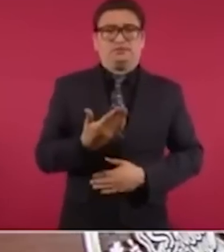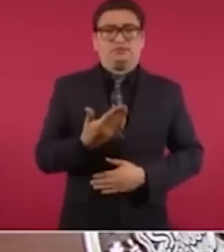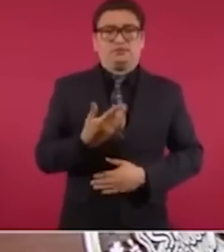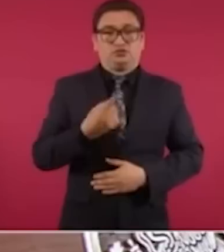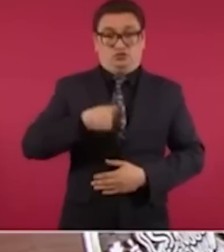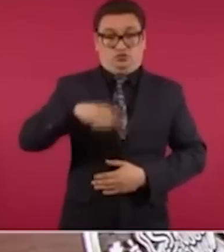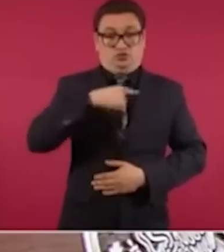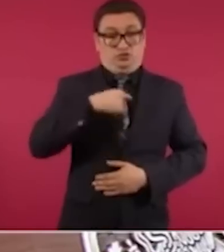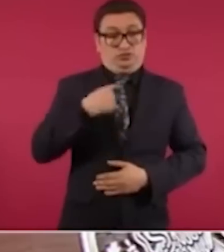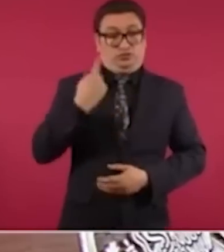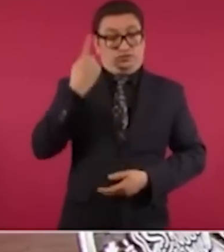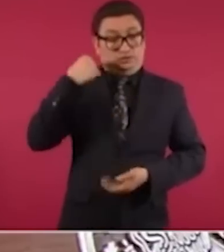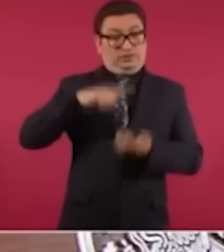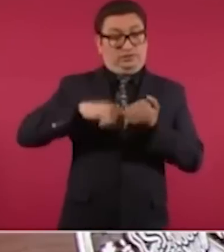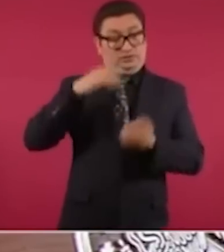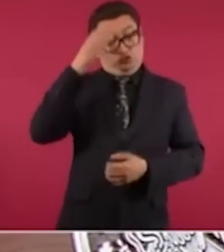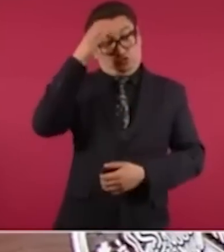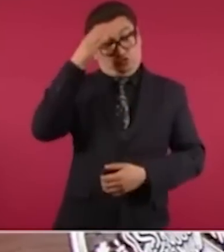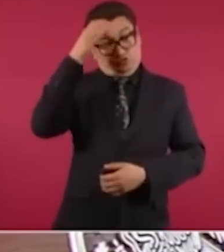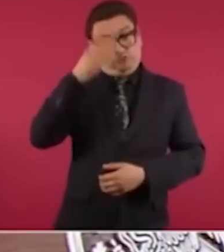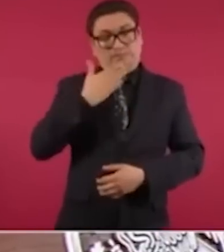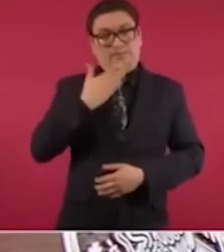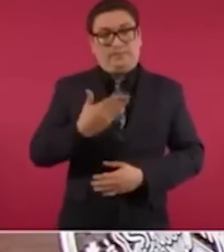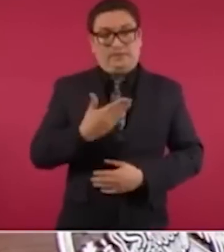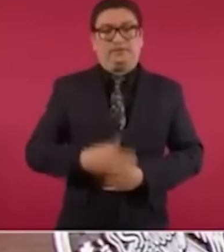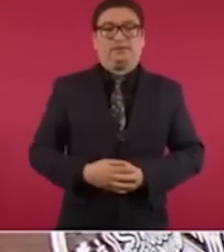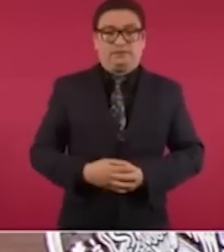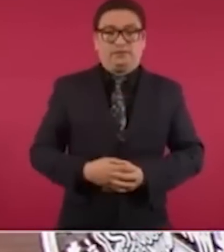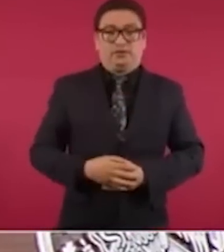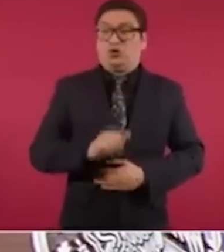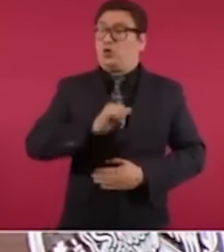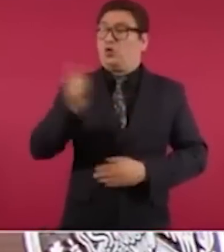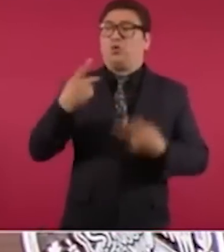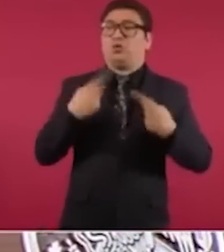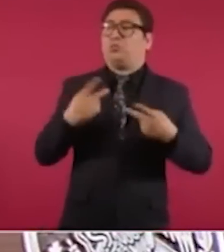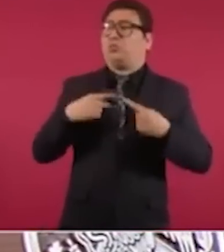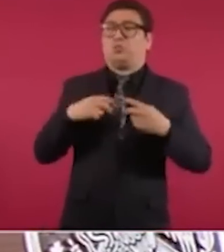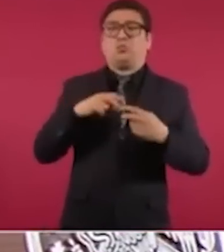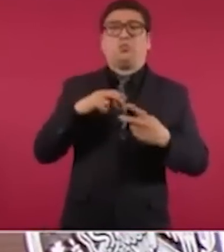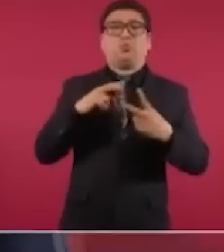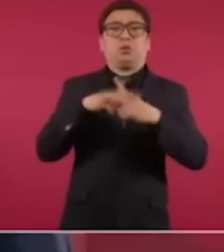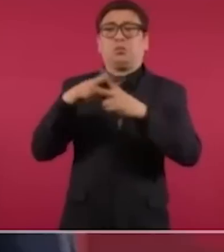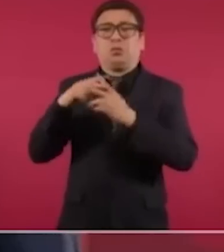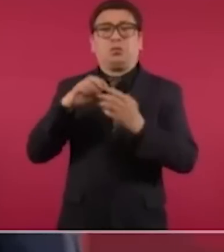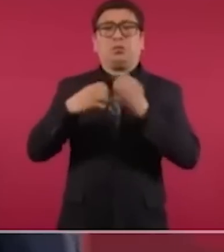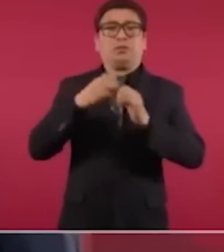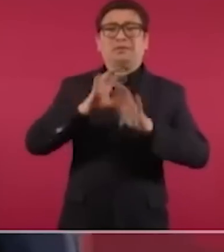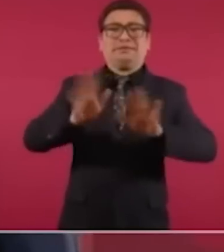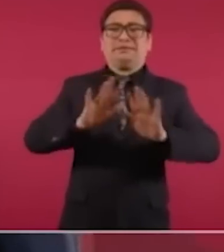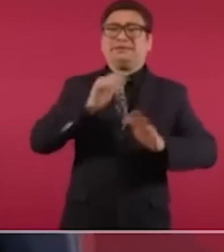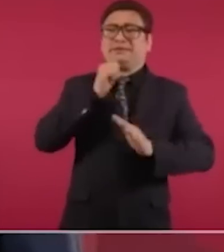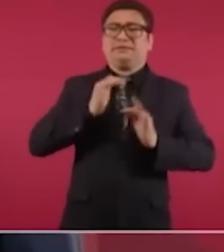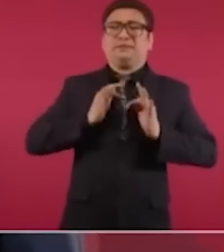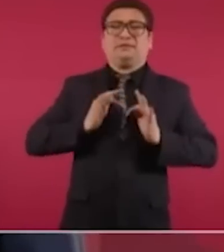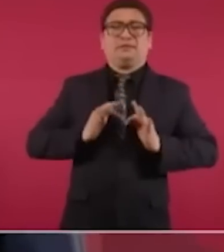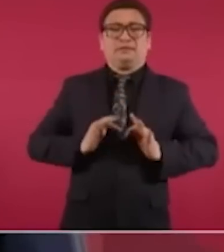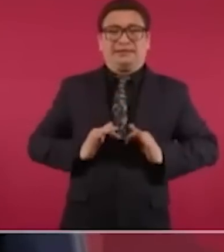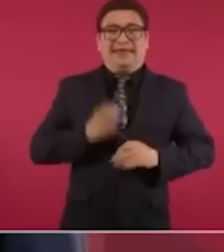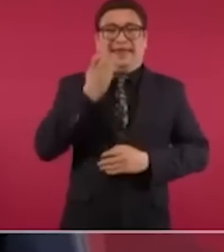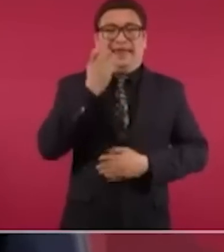conciencia estar bien con el prójimo Esa es la verdadera felicidad